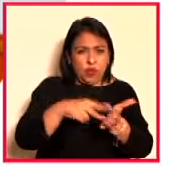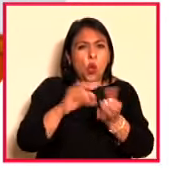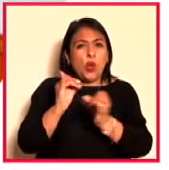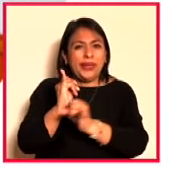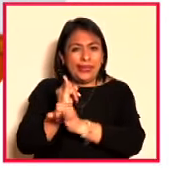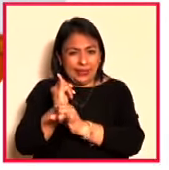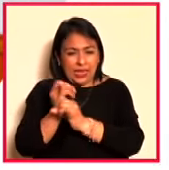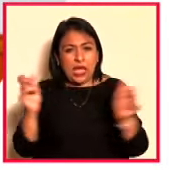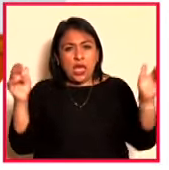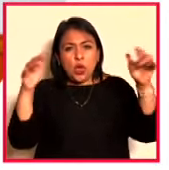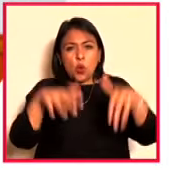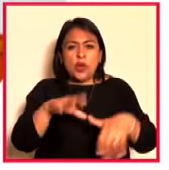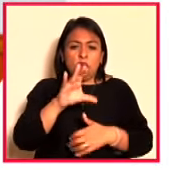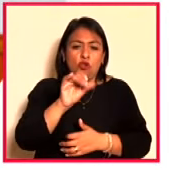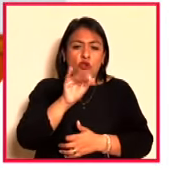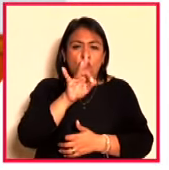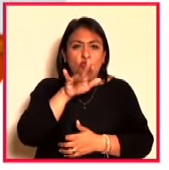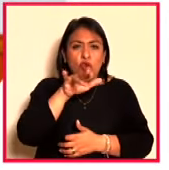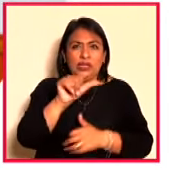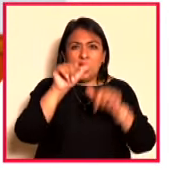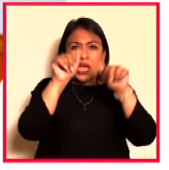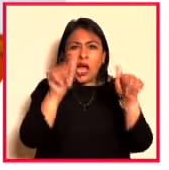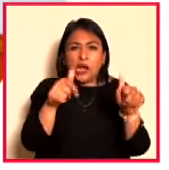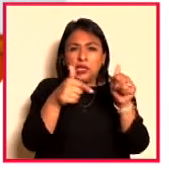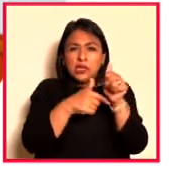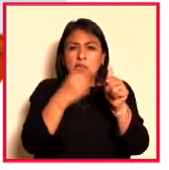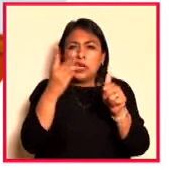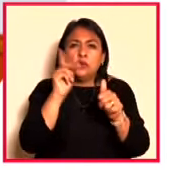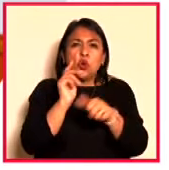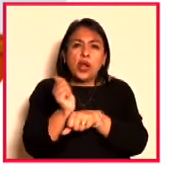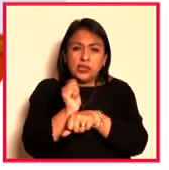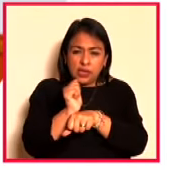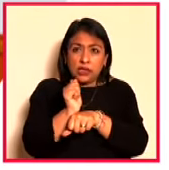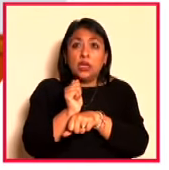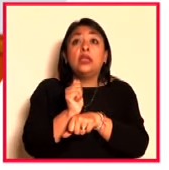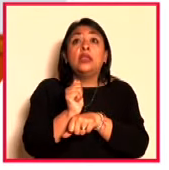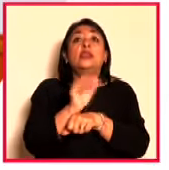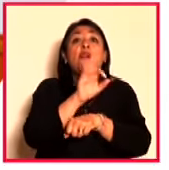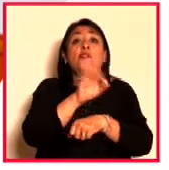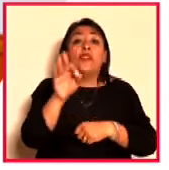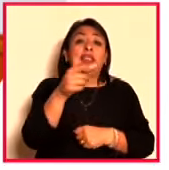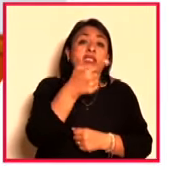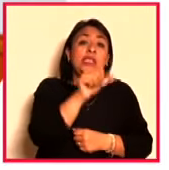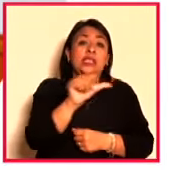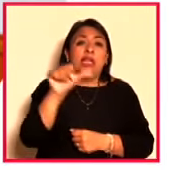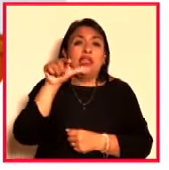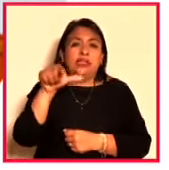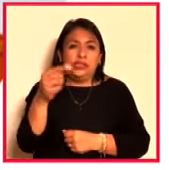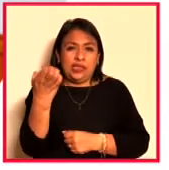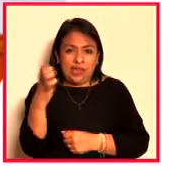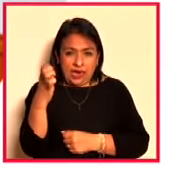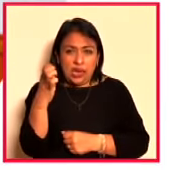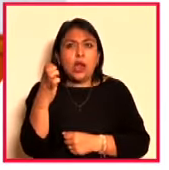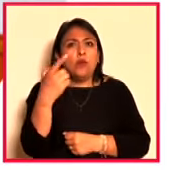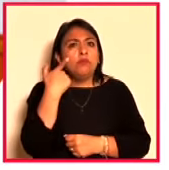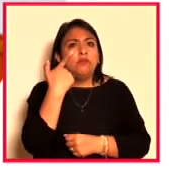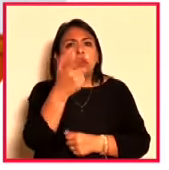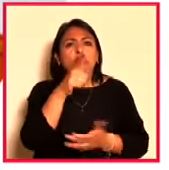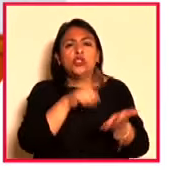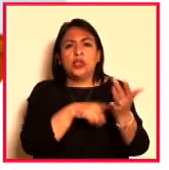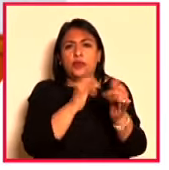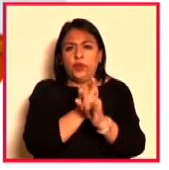Encuentro Confluencias, el arte secreto de tres actrices, que se lleva a cabo del 7 al 17 de enero, está disponible en el sitio